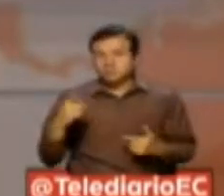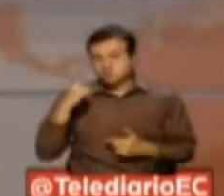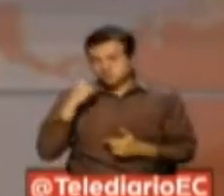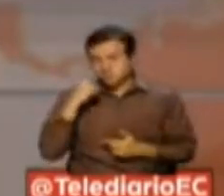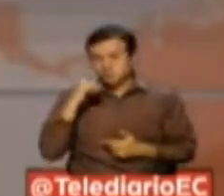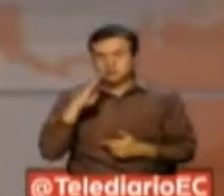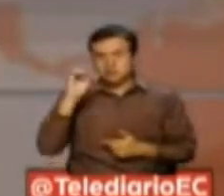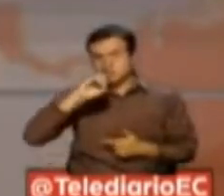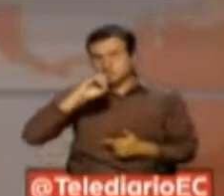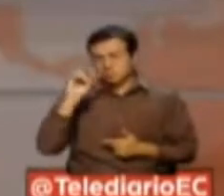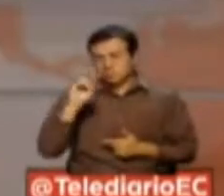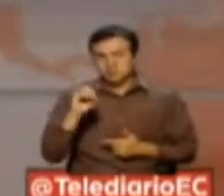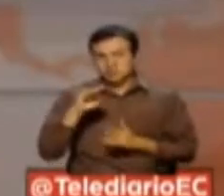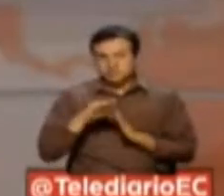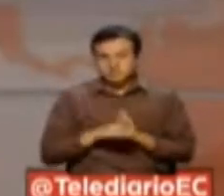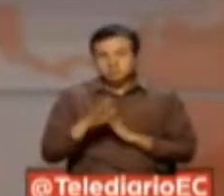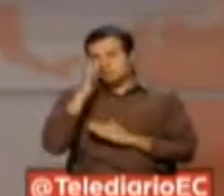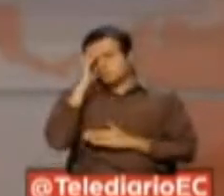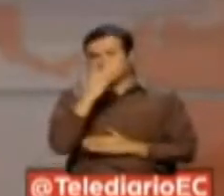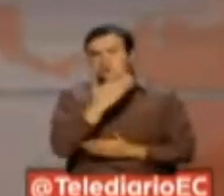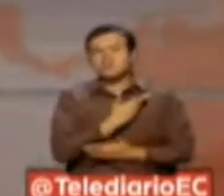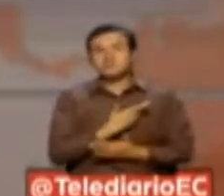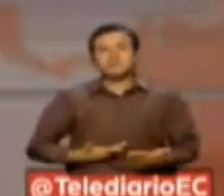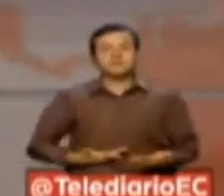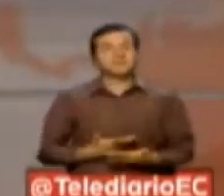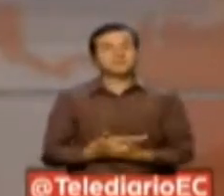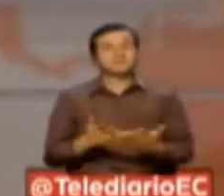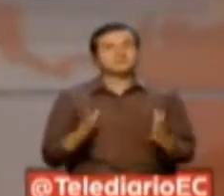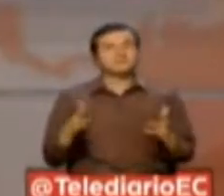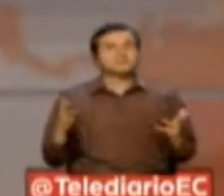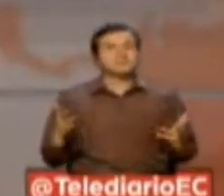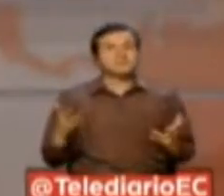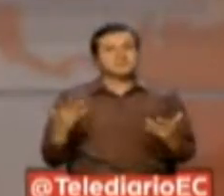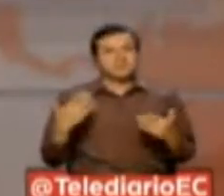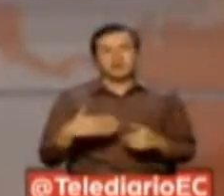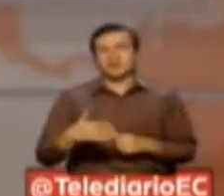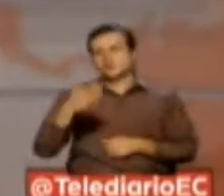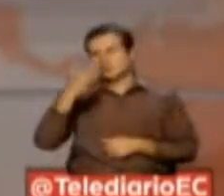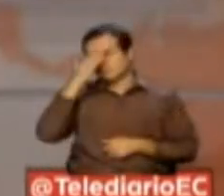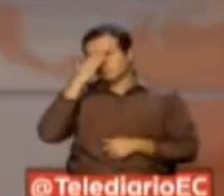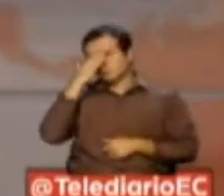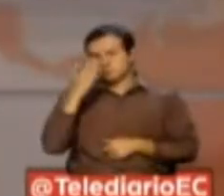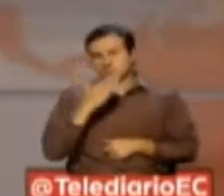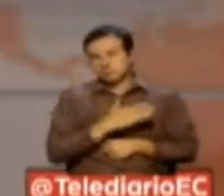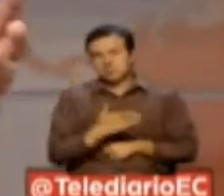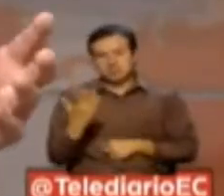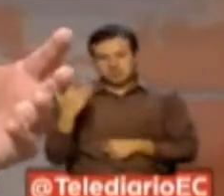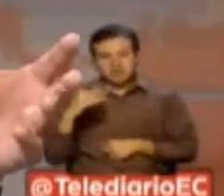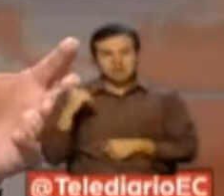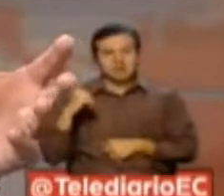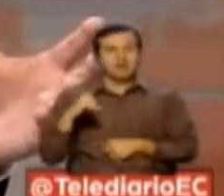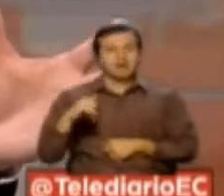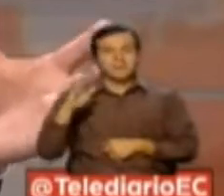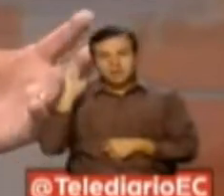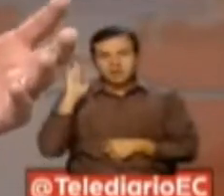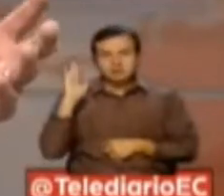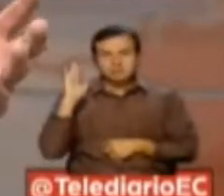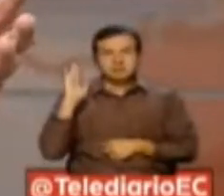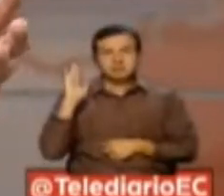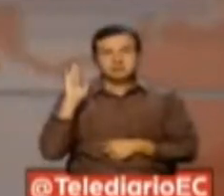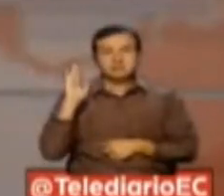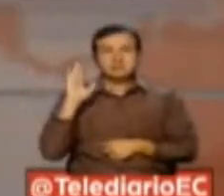bajaría del 40 por ciento porque el presidente no lo hizo sabiendo que tenía la mayoría